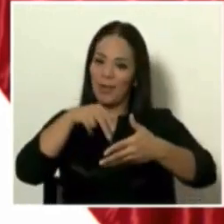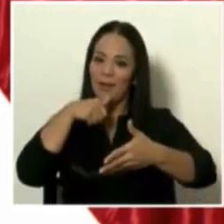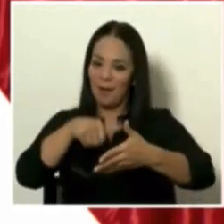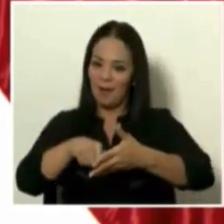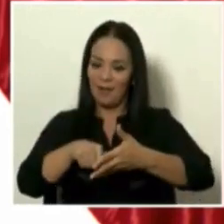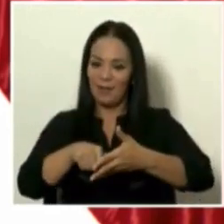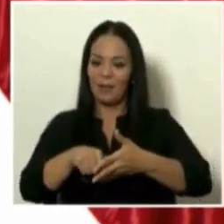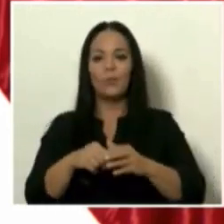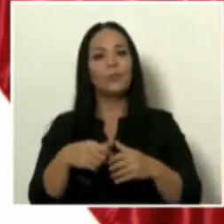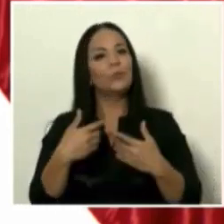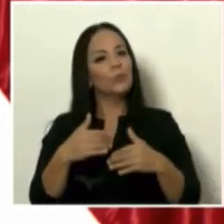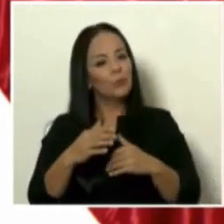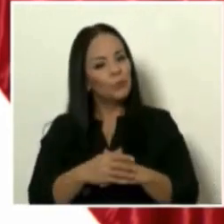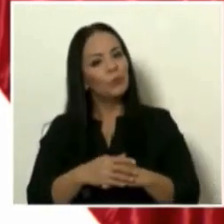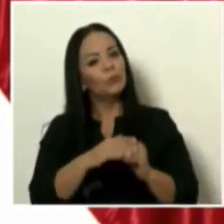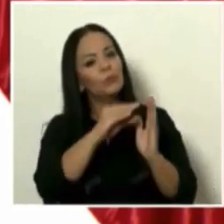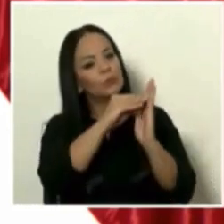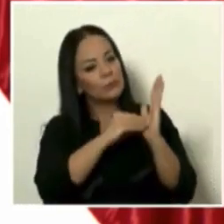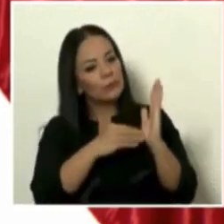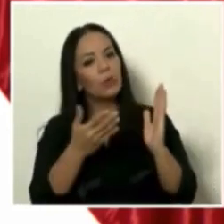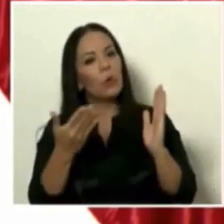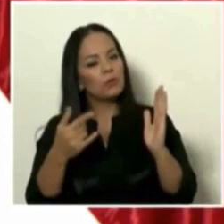muy fregadas, ¿verdad? Y